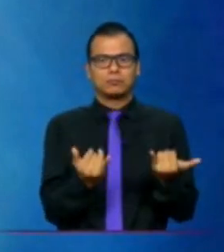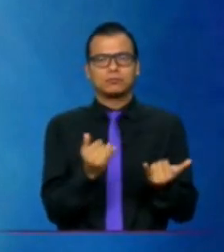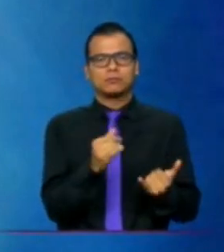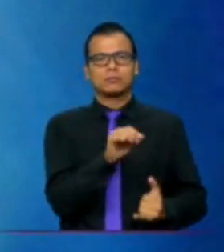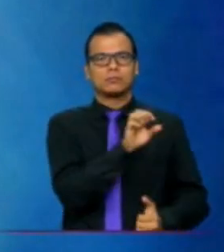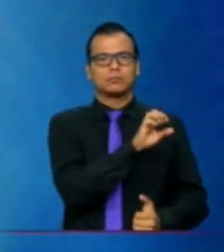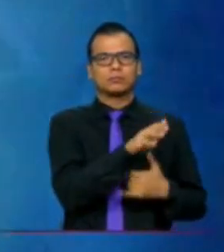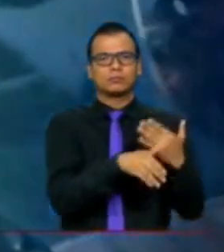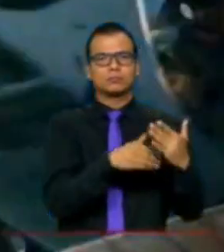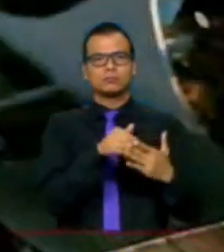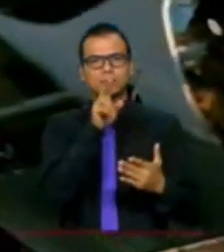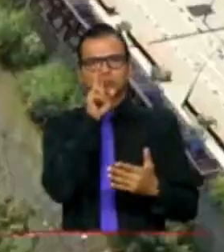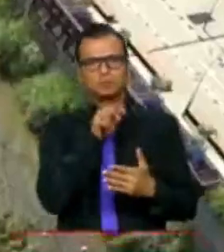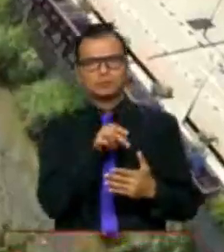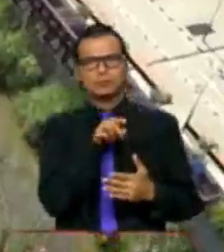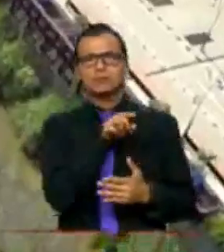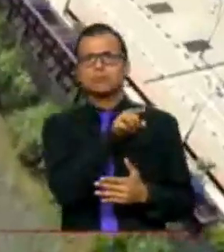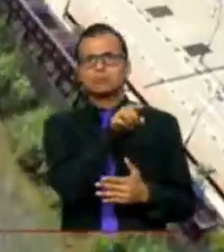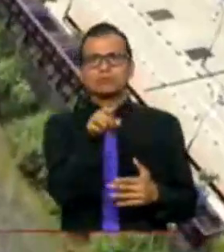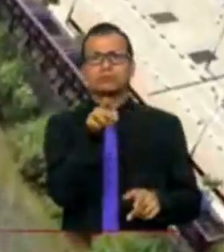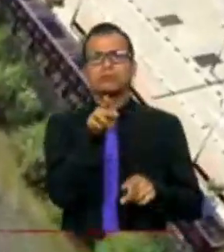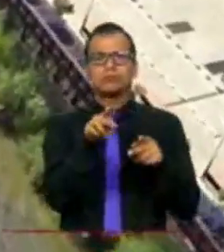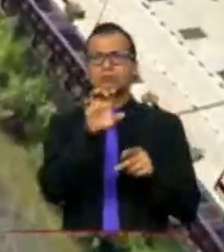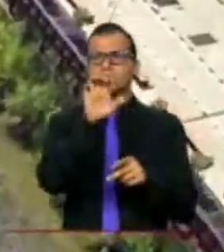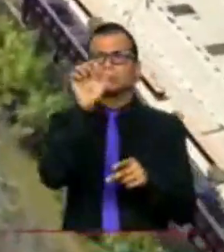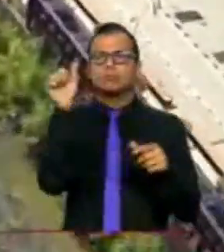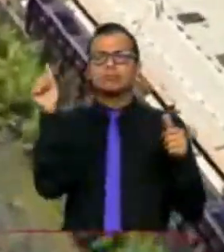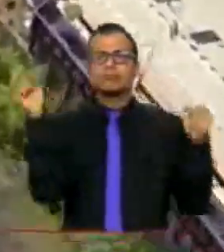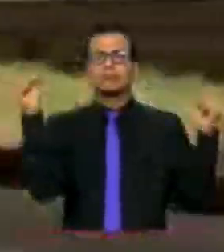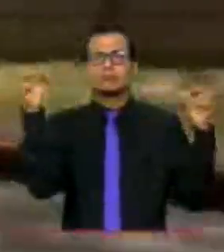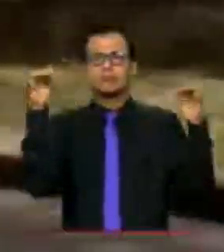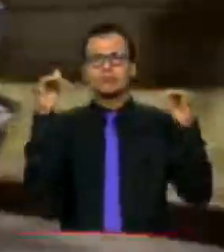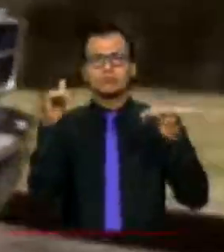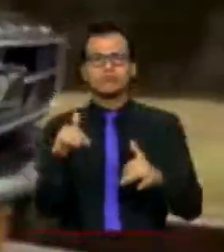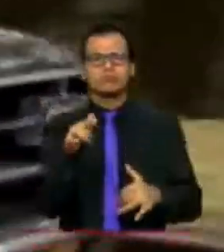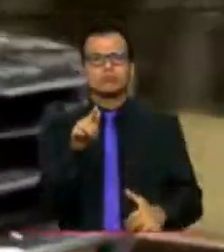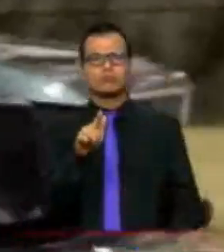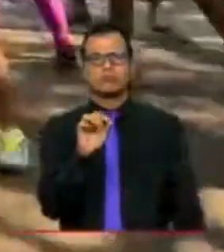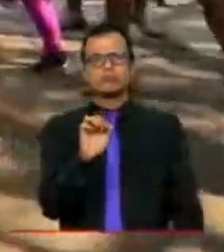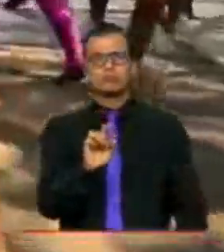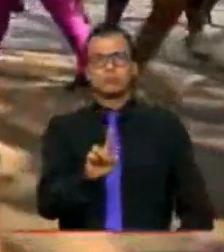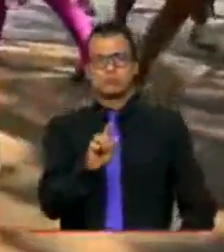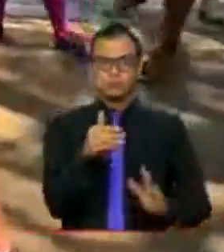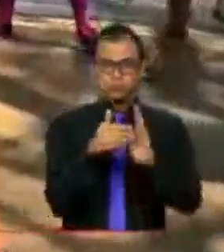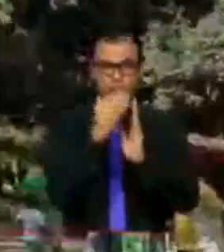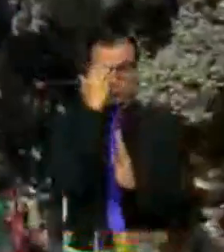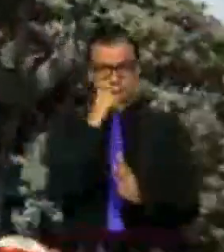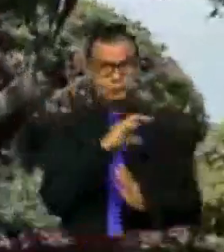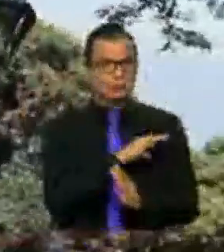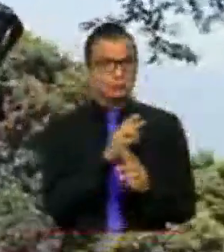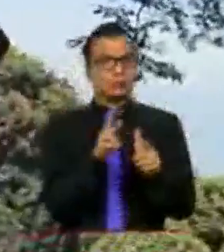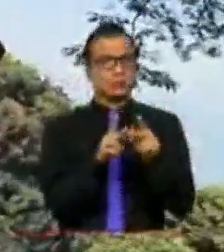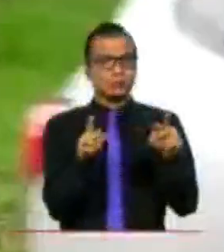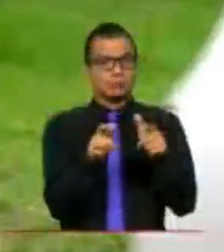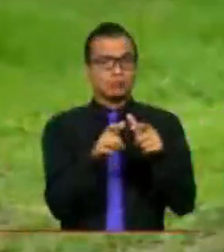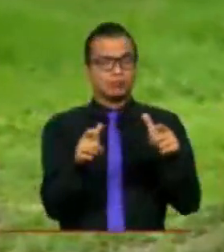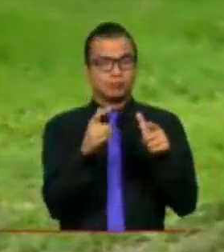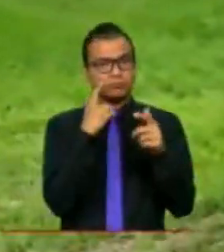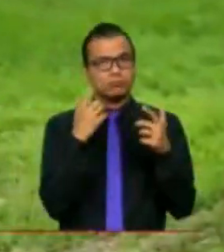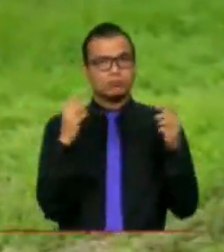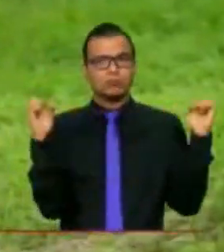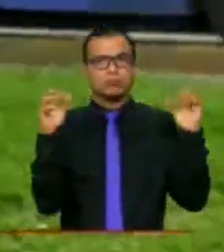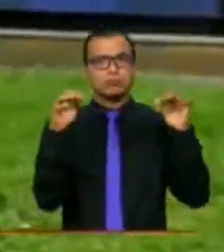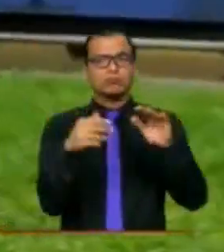se recibieron 101.491 turistas extranjeros que reportaron a Cali como su principal destino, un incremento de